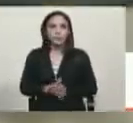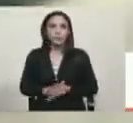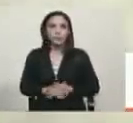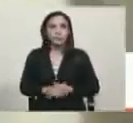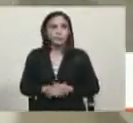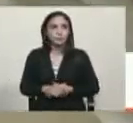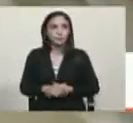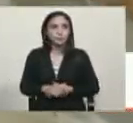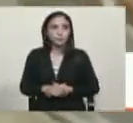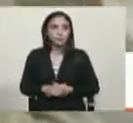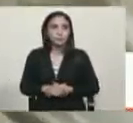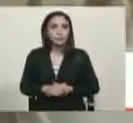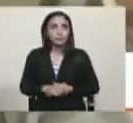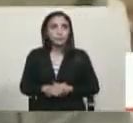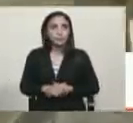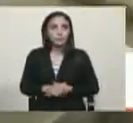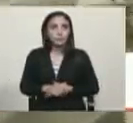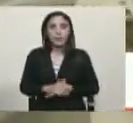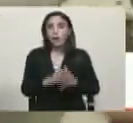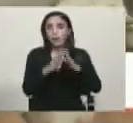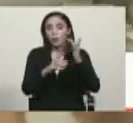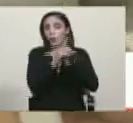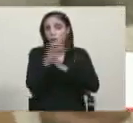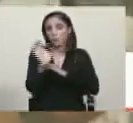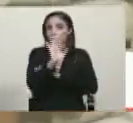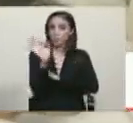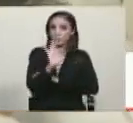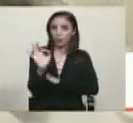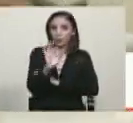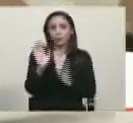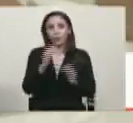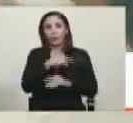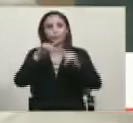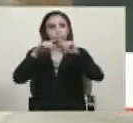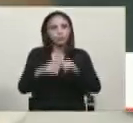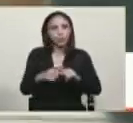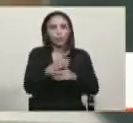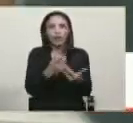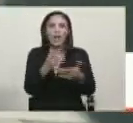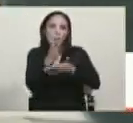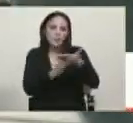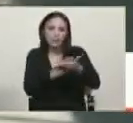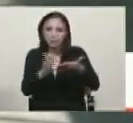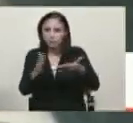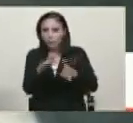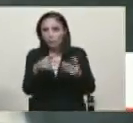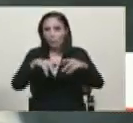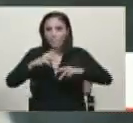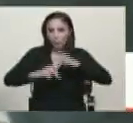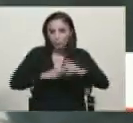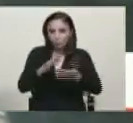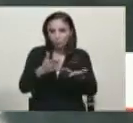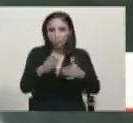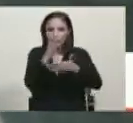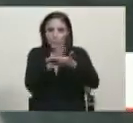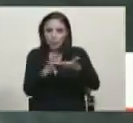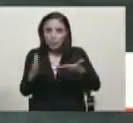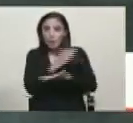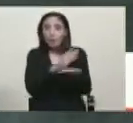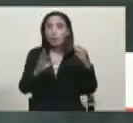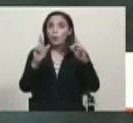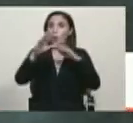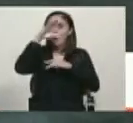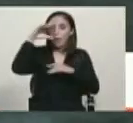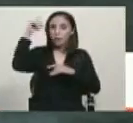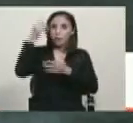esta empresa, como usted dice, en 100% podemos estar llegando a cubrir casi la mitad del país, Dios mediante los 36